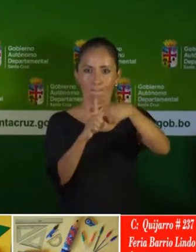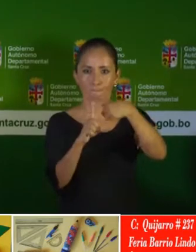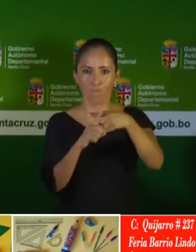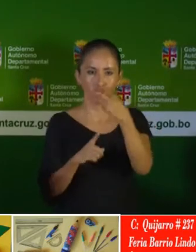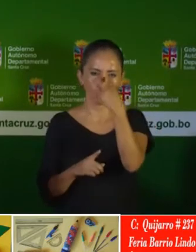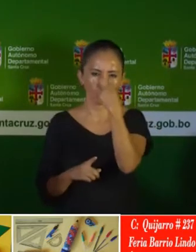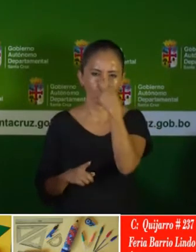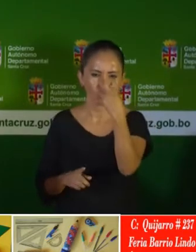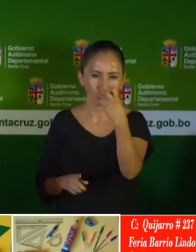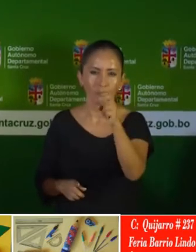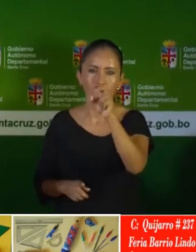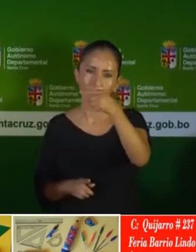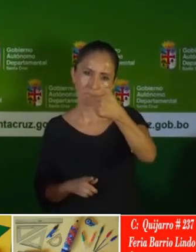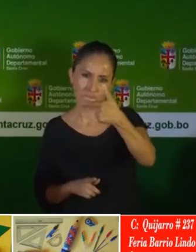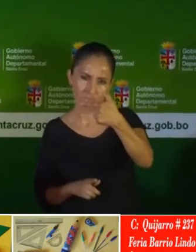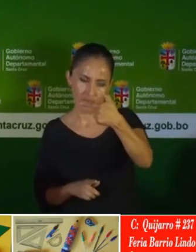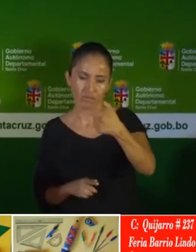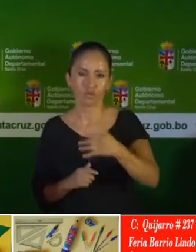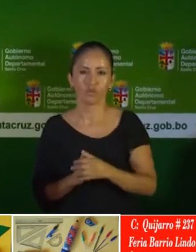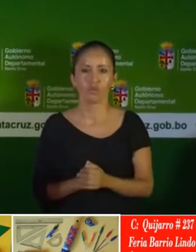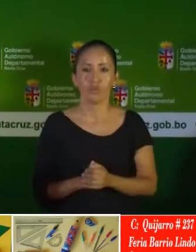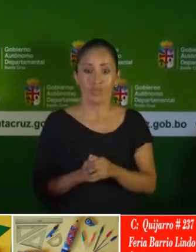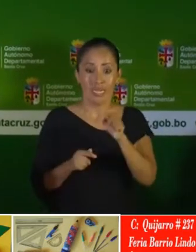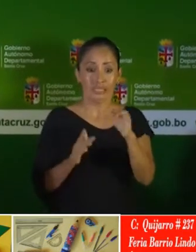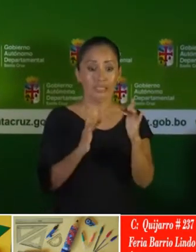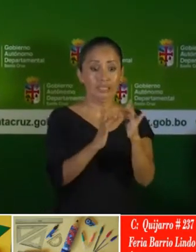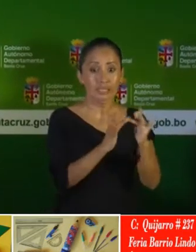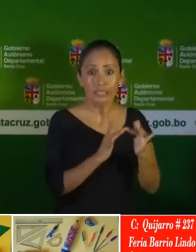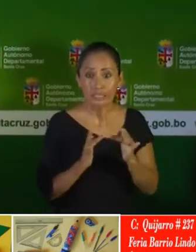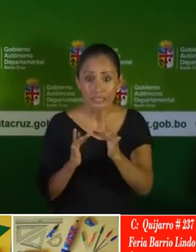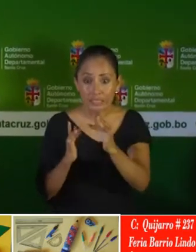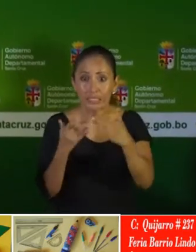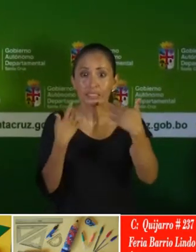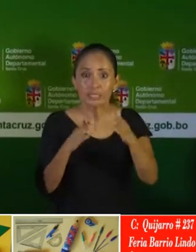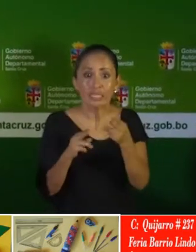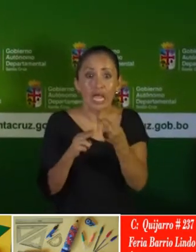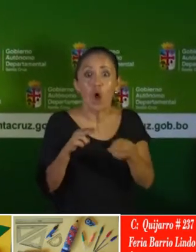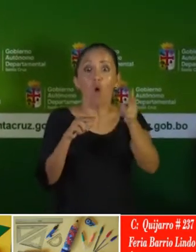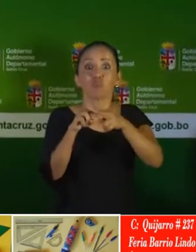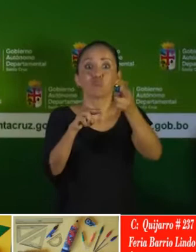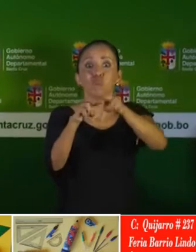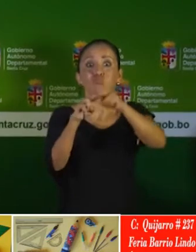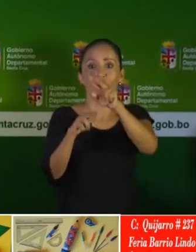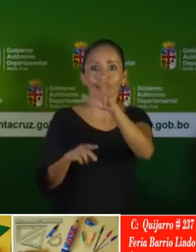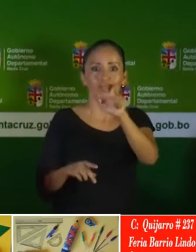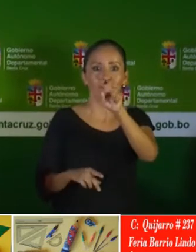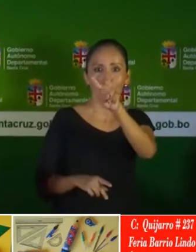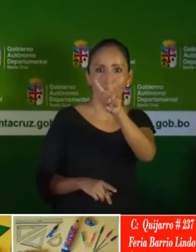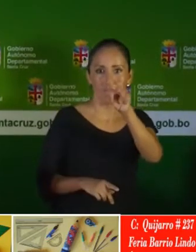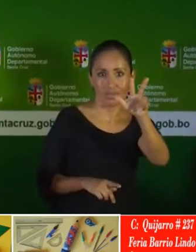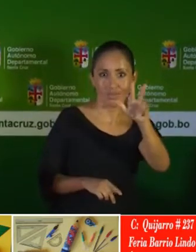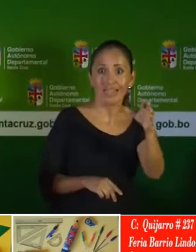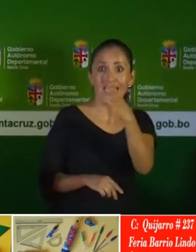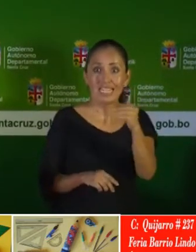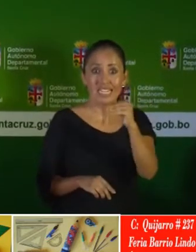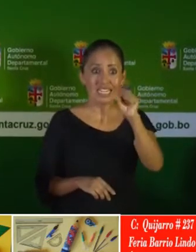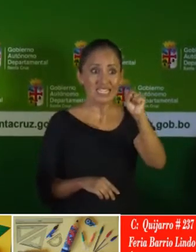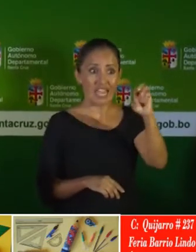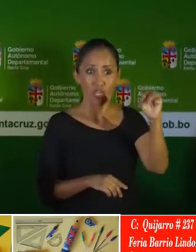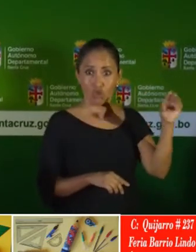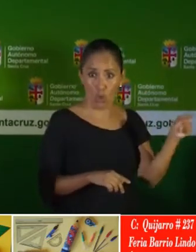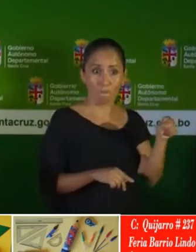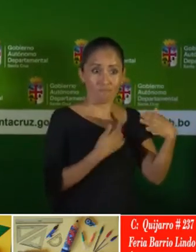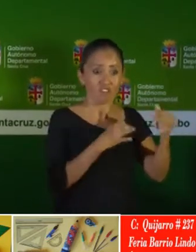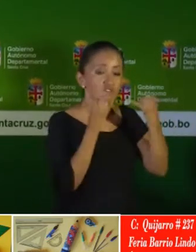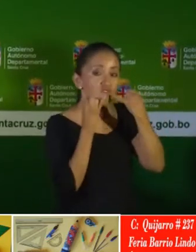sospechosos 21, los contactos directos ya van a 323, y Senetrop en total